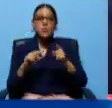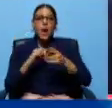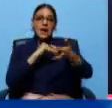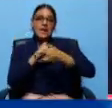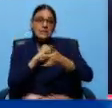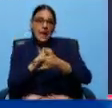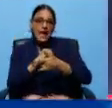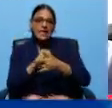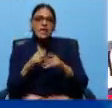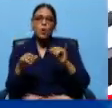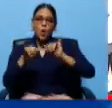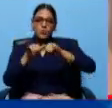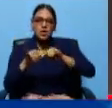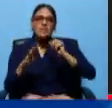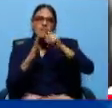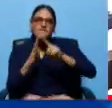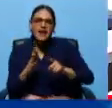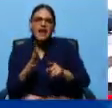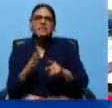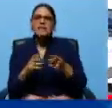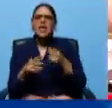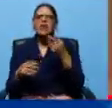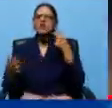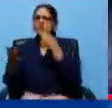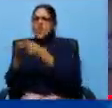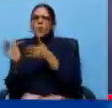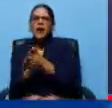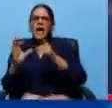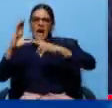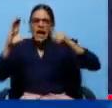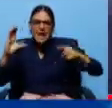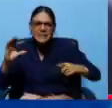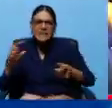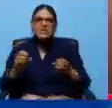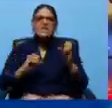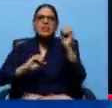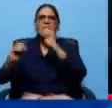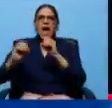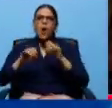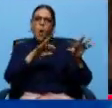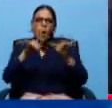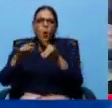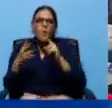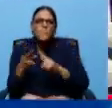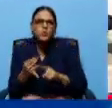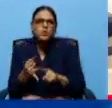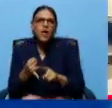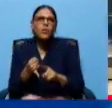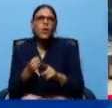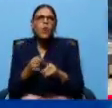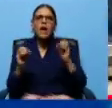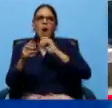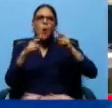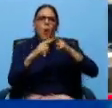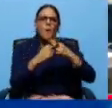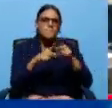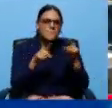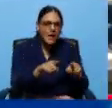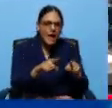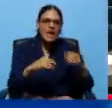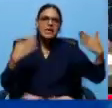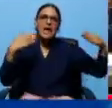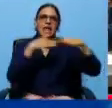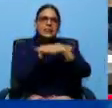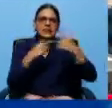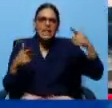las diferentes menciones: electrónica, electricidad. Mira, todos estos muchachos. Oye, Alirio. Y